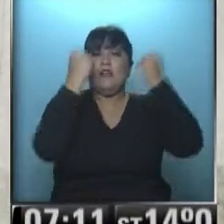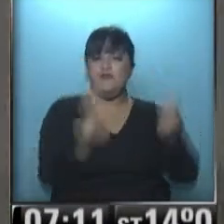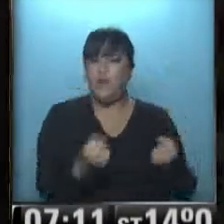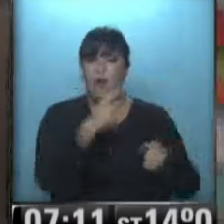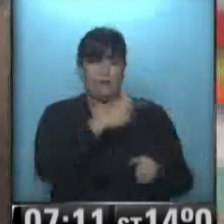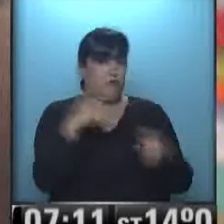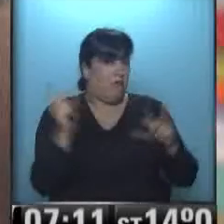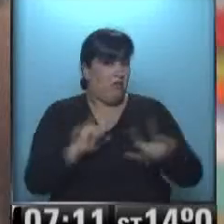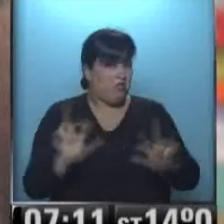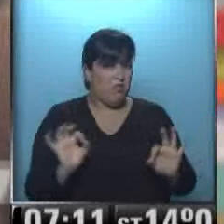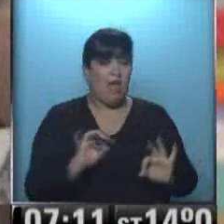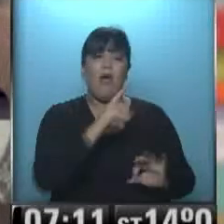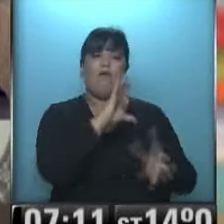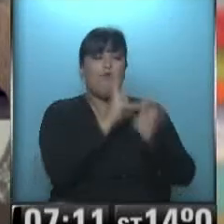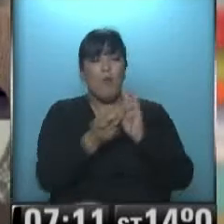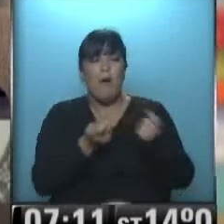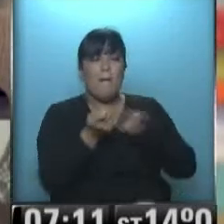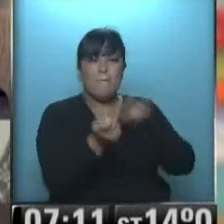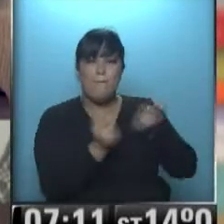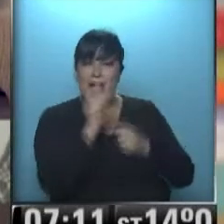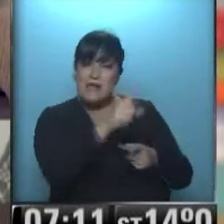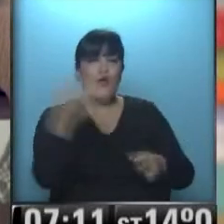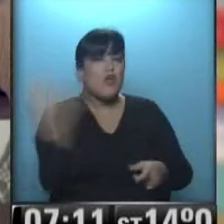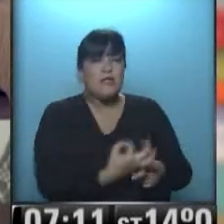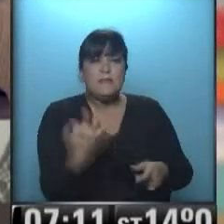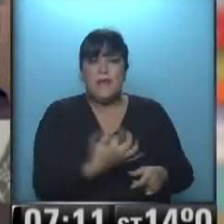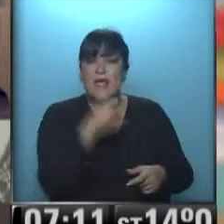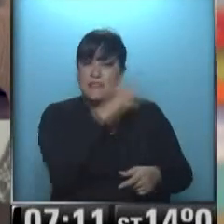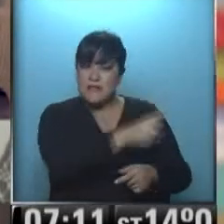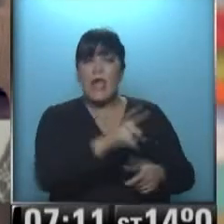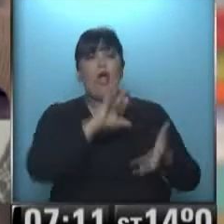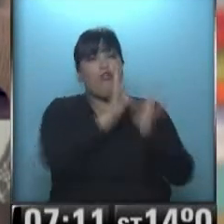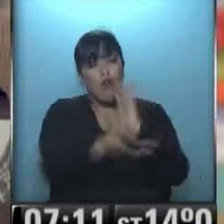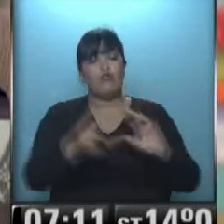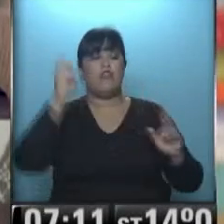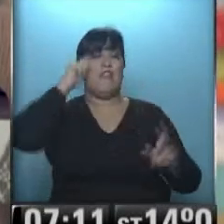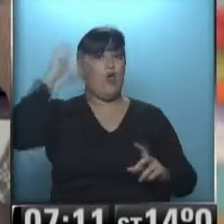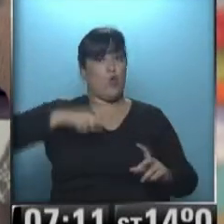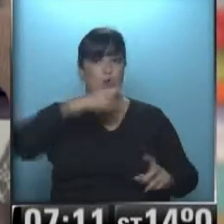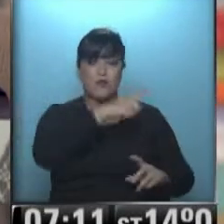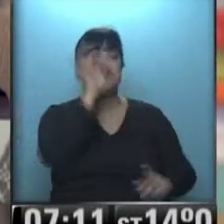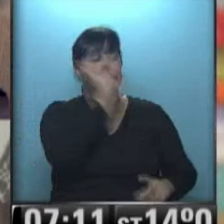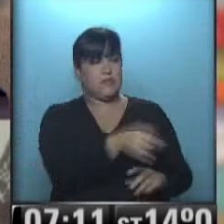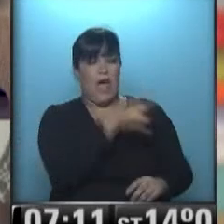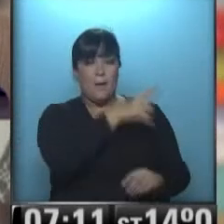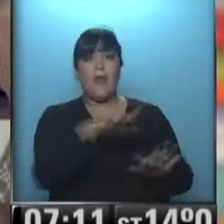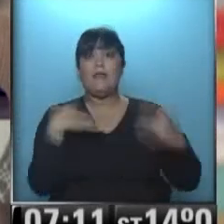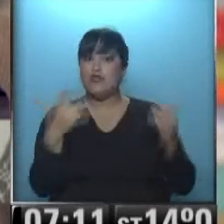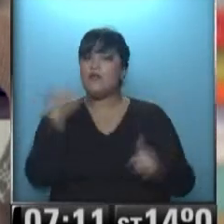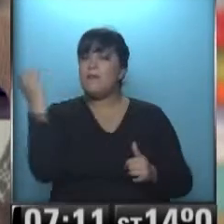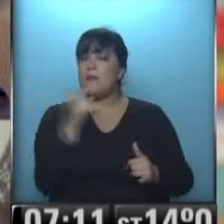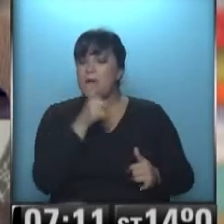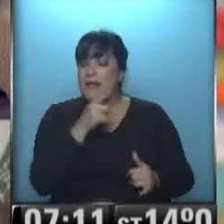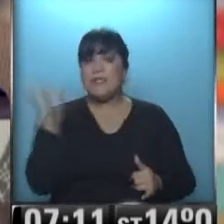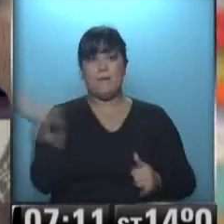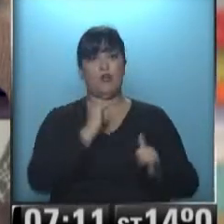lobby. Son especuladores especializados en accionar judicialmente. Y esto me parece importante porque es